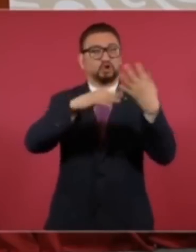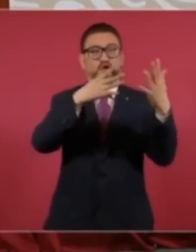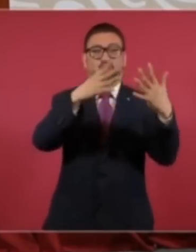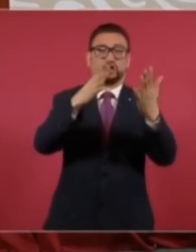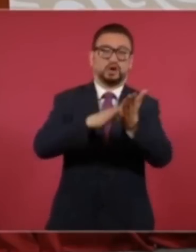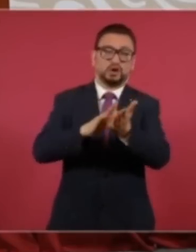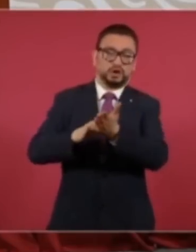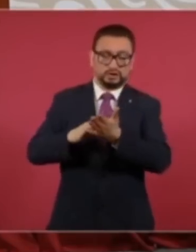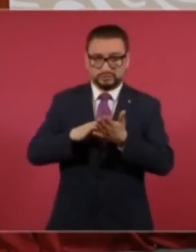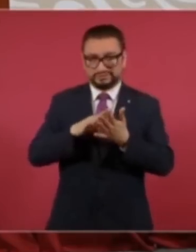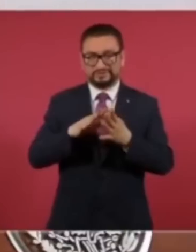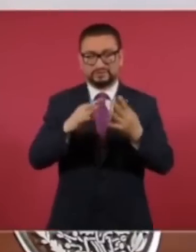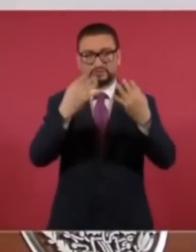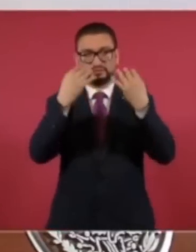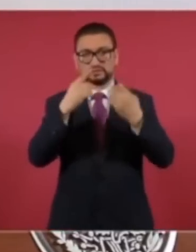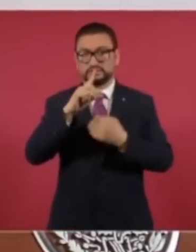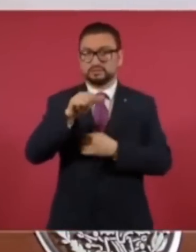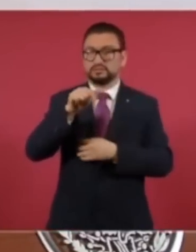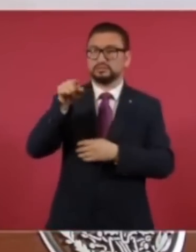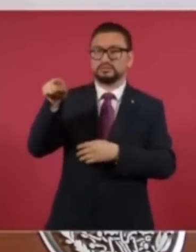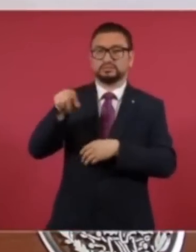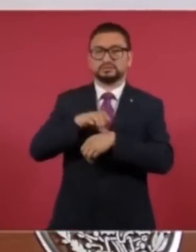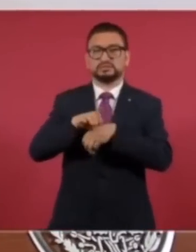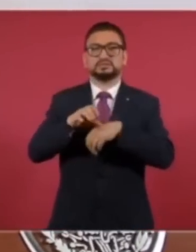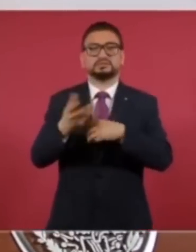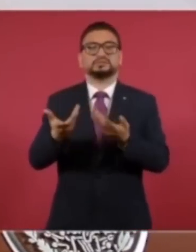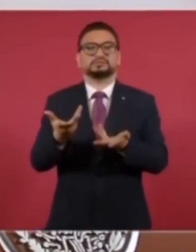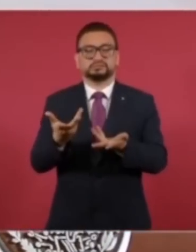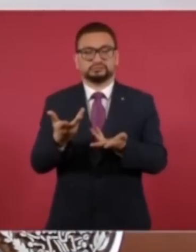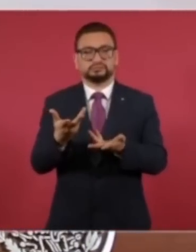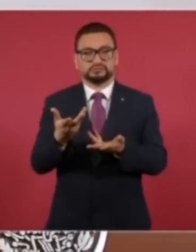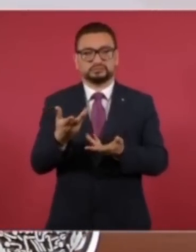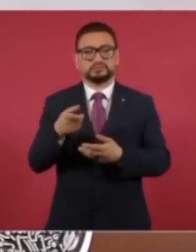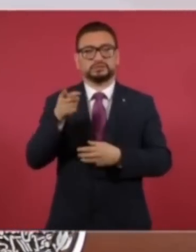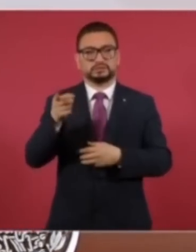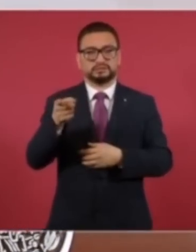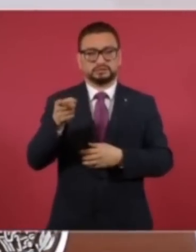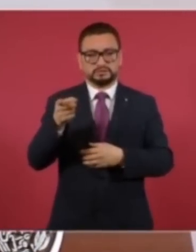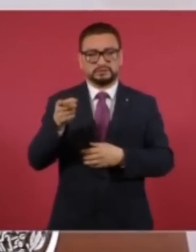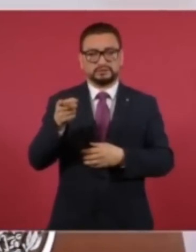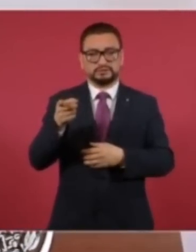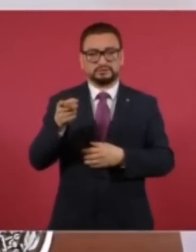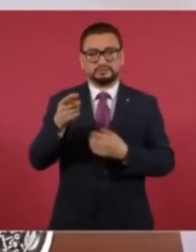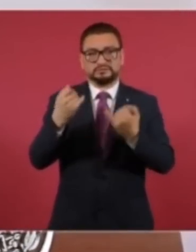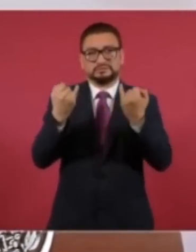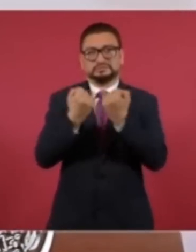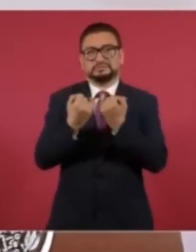¿no? Y luego él termina